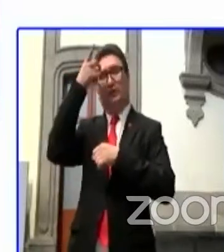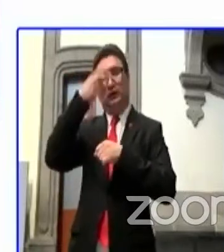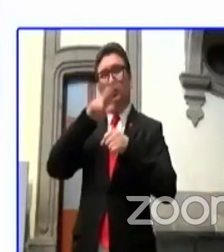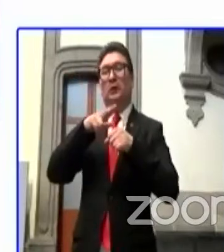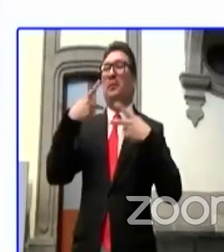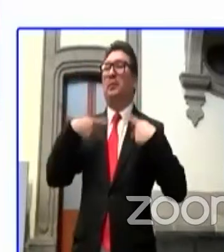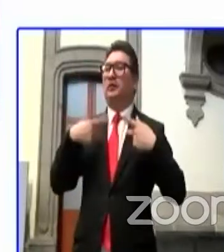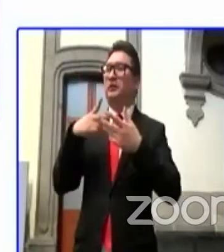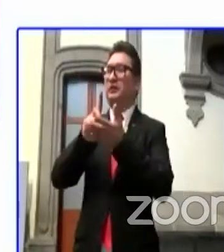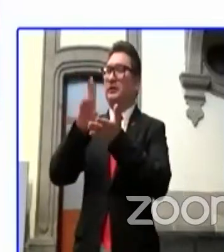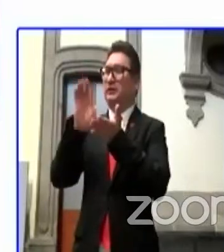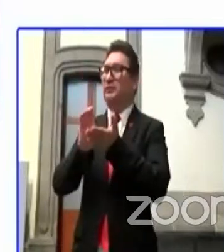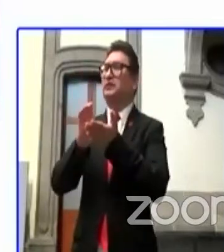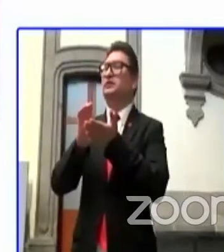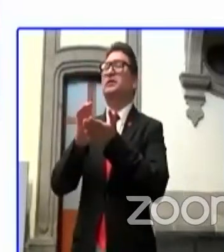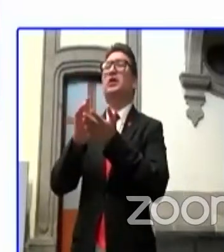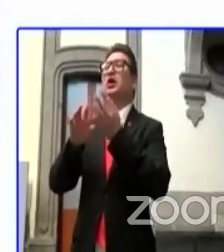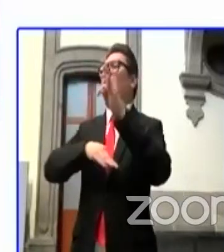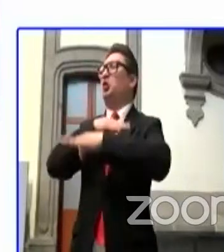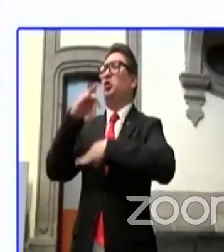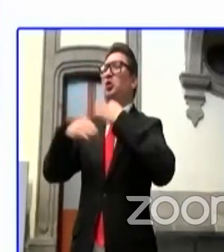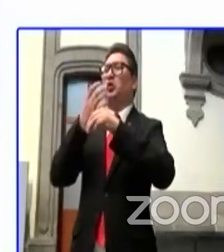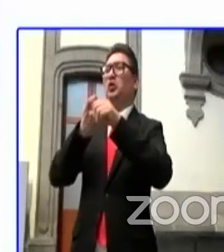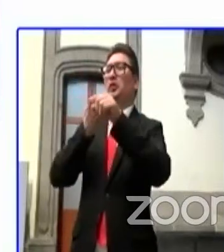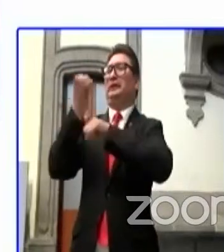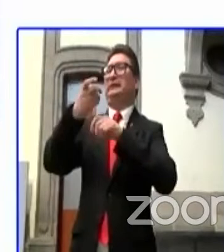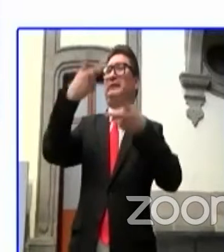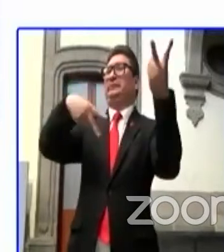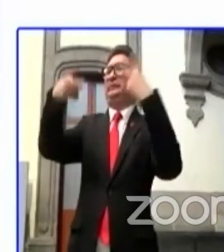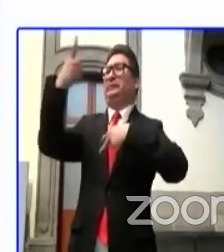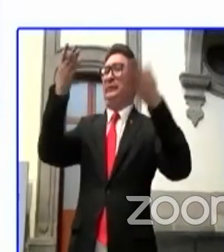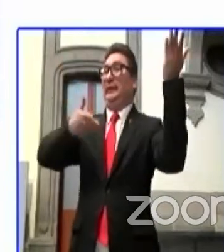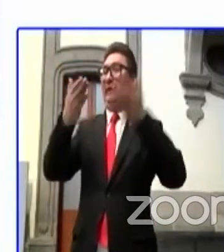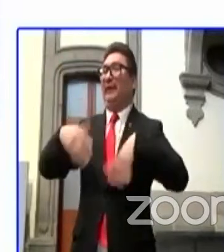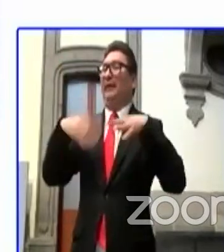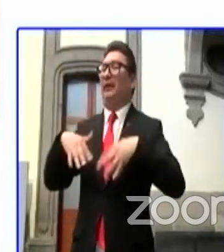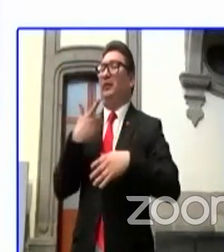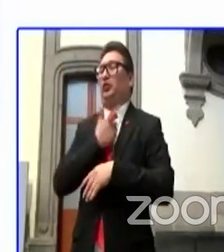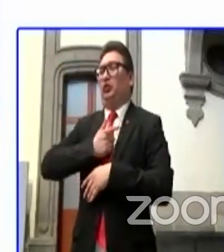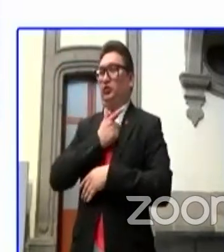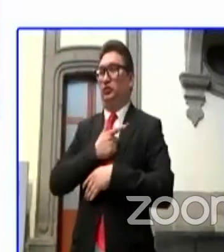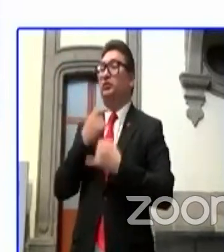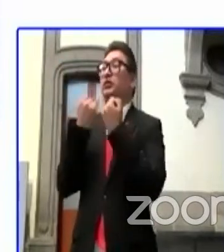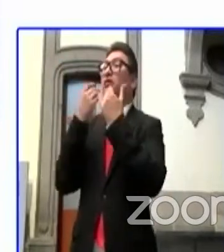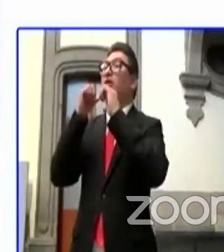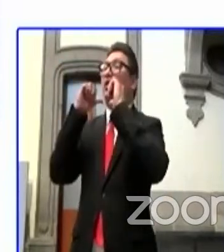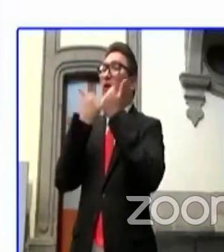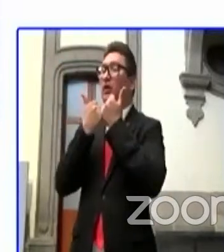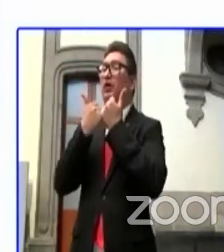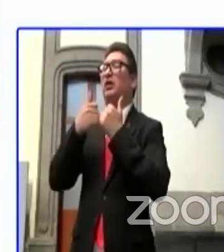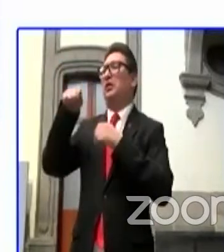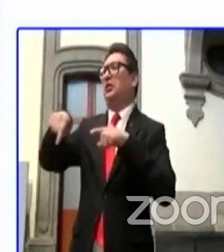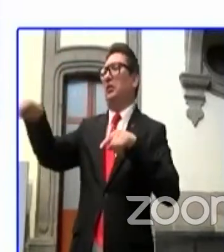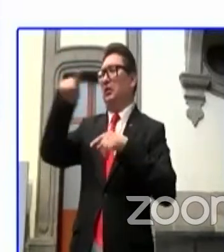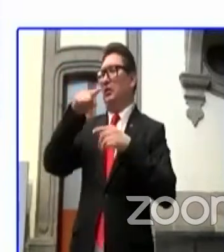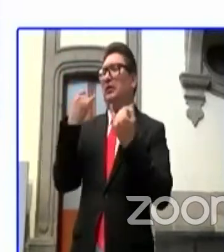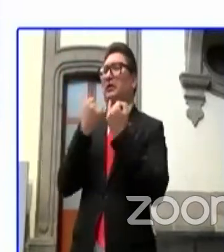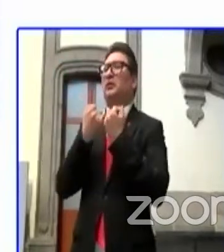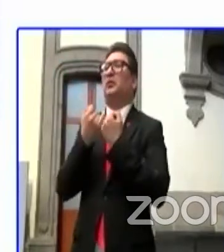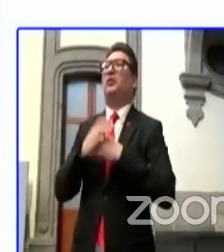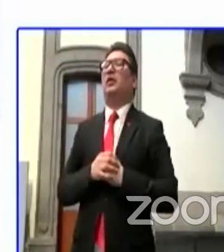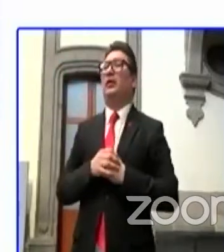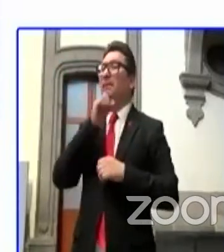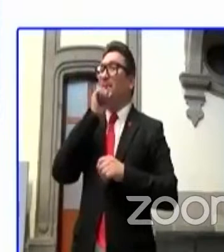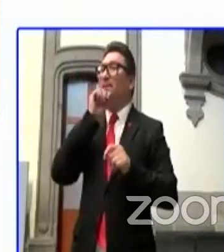con discapacidad de las distintas entidades federativas, a las organizaciones de la sociedad civil, así